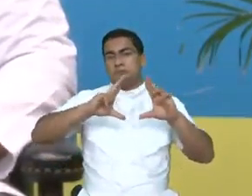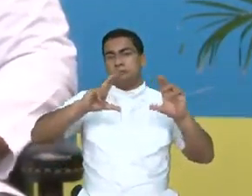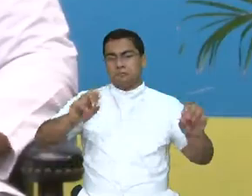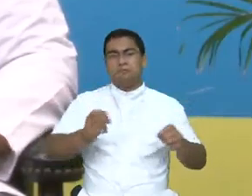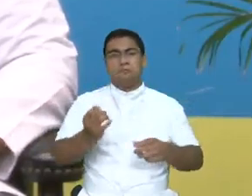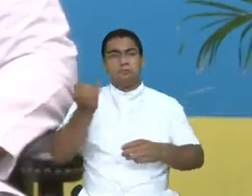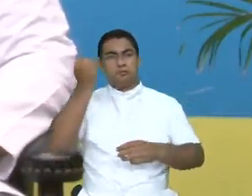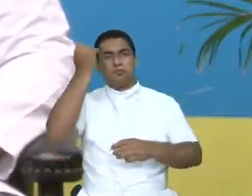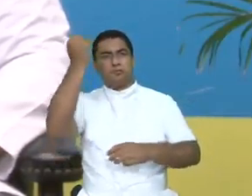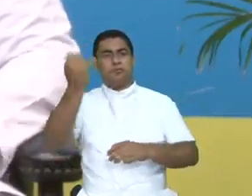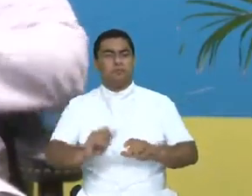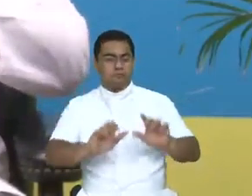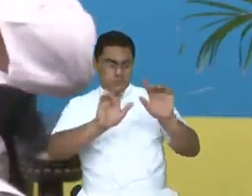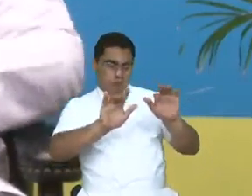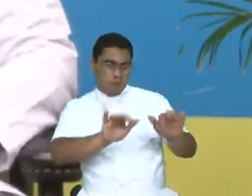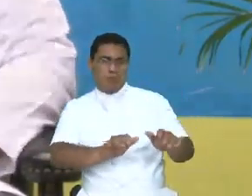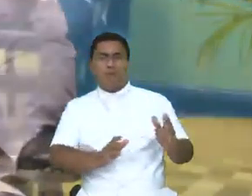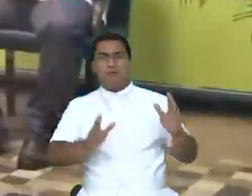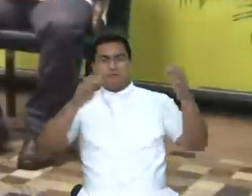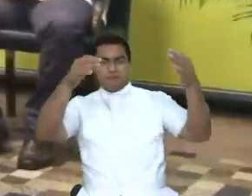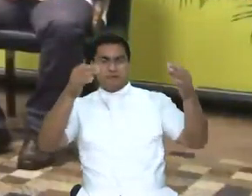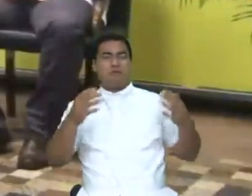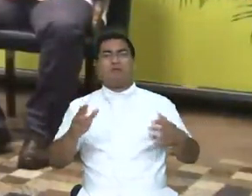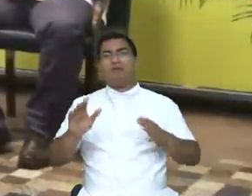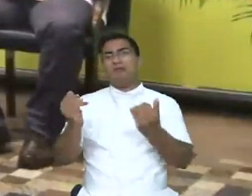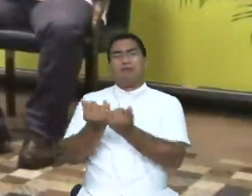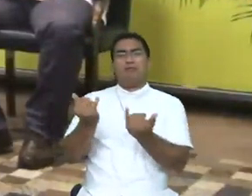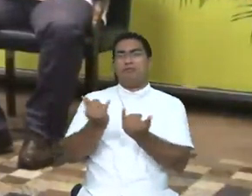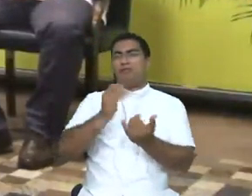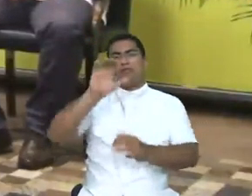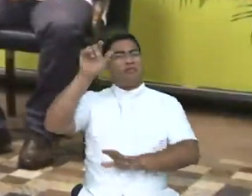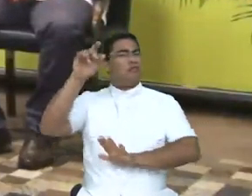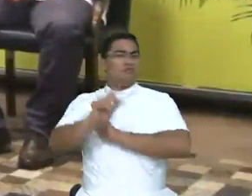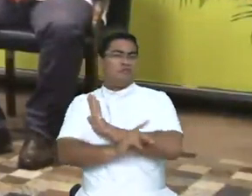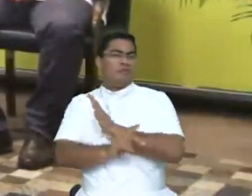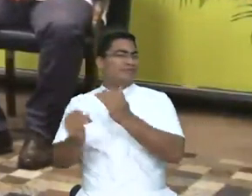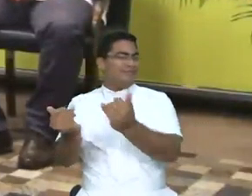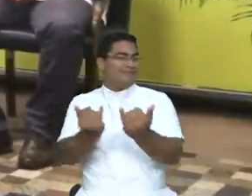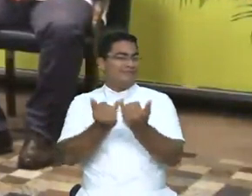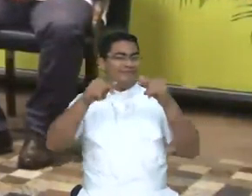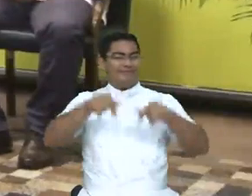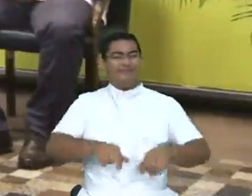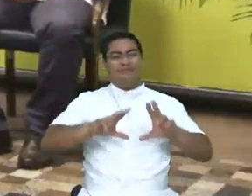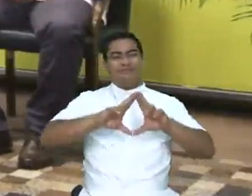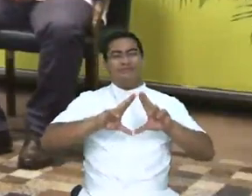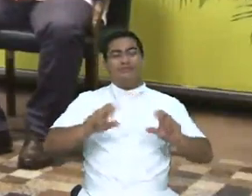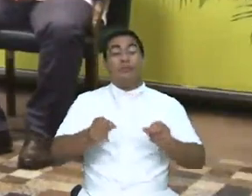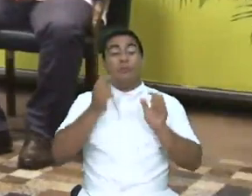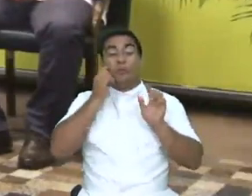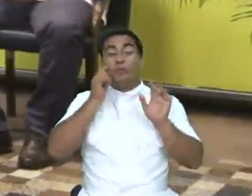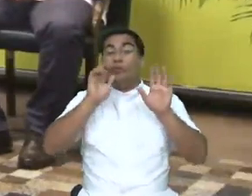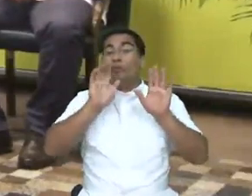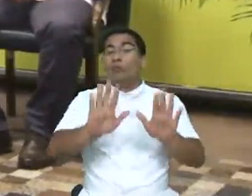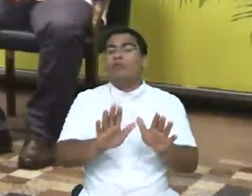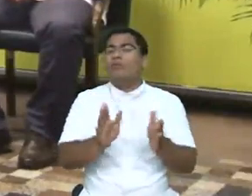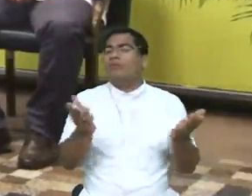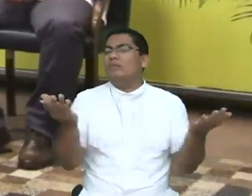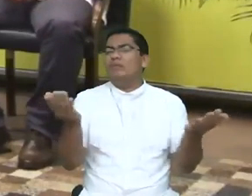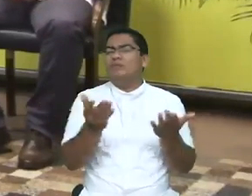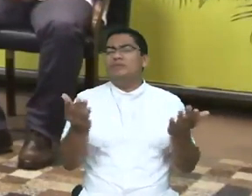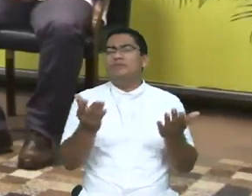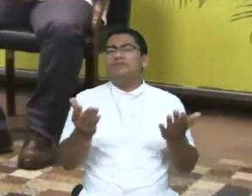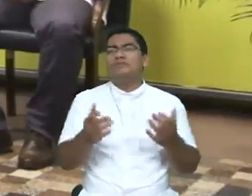bien. Gracias a Dios. Está muy a nivel de cualquier país desarrollado. Ahora hablemos de la prevención, que es importante. Este programa se llama Prevenir